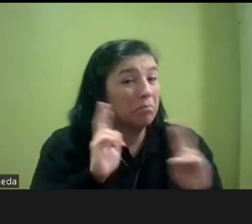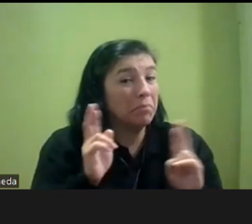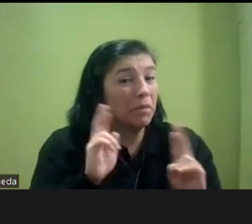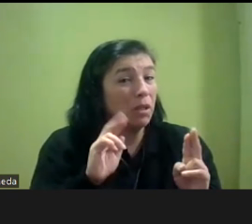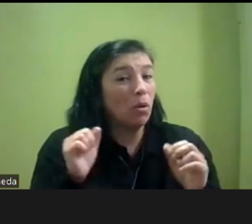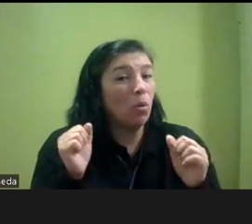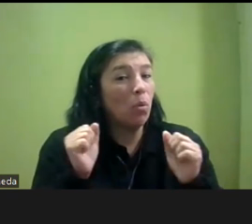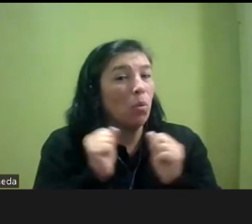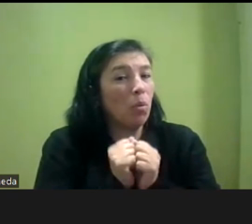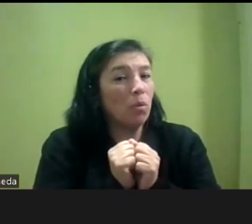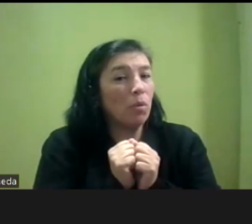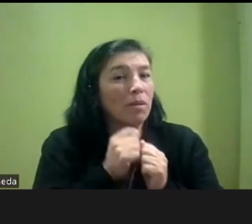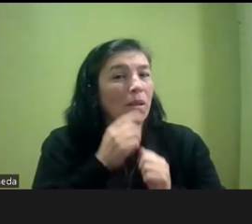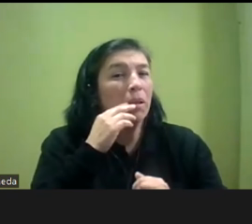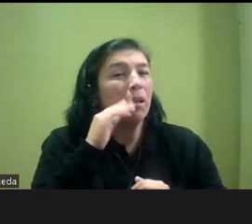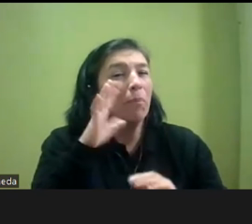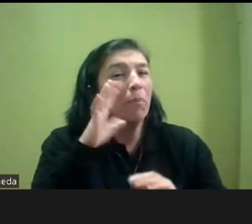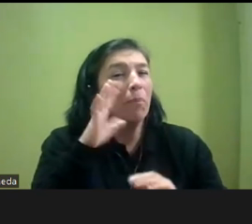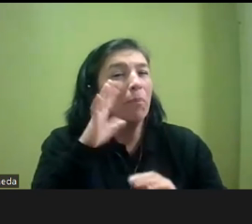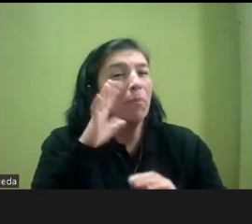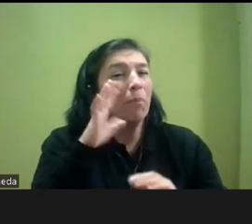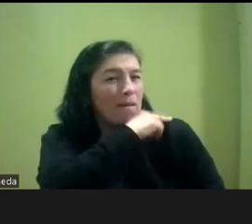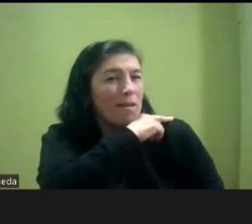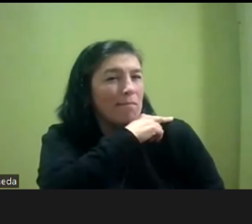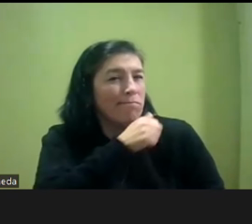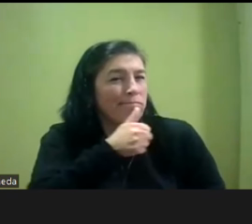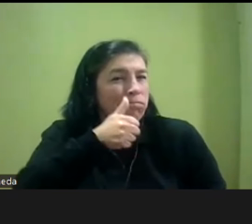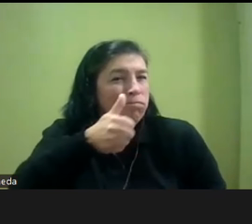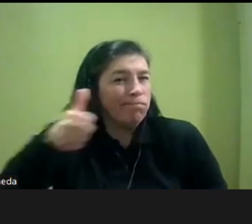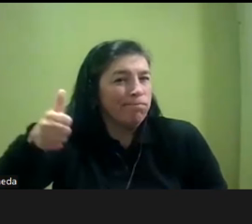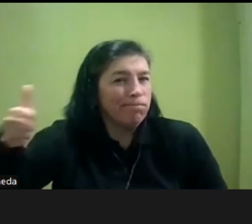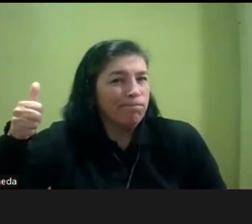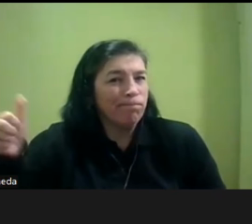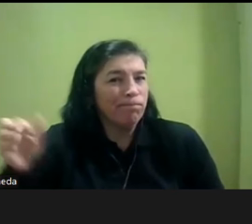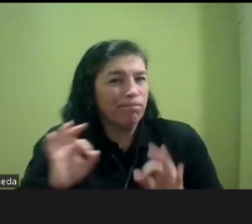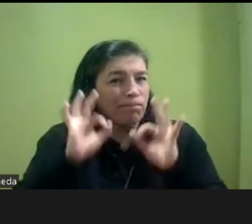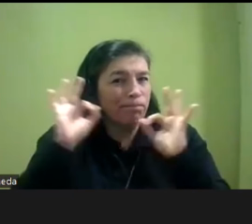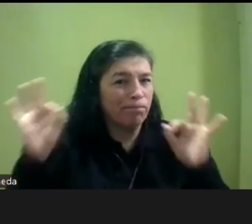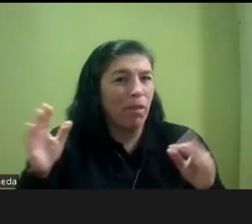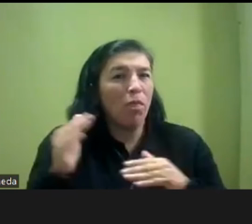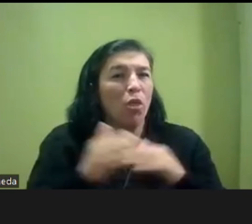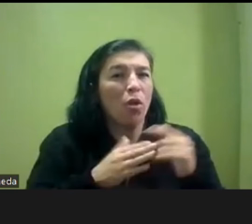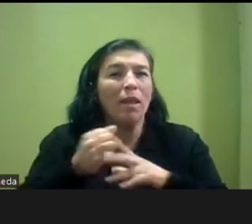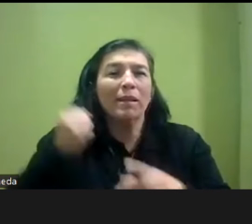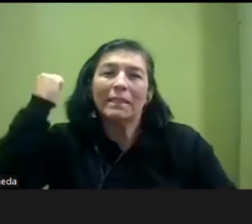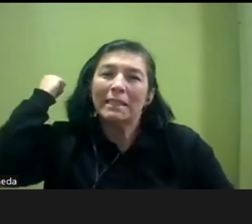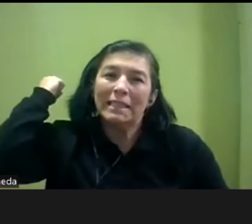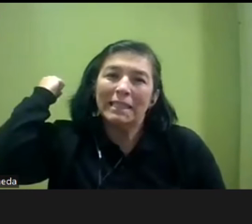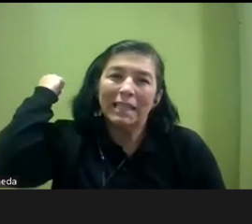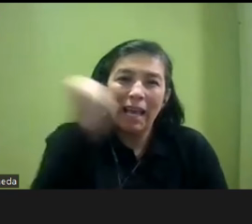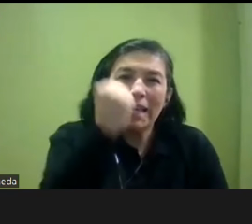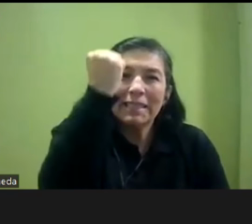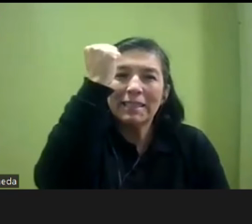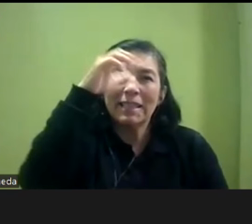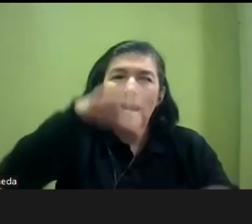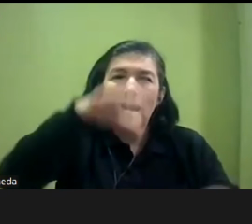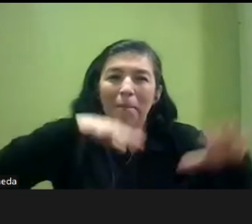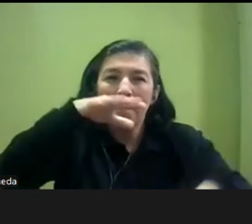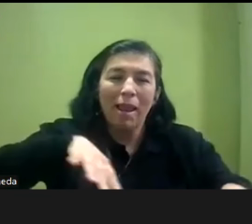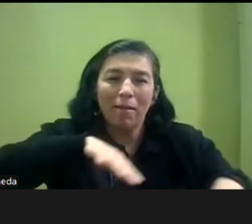una relación de jerarquía, pero al mismo tiempo de alta especialización en la caza de animales